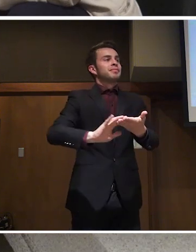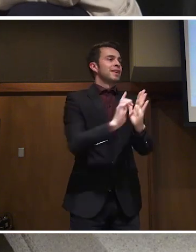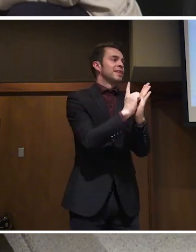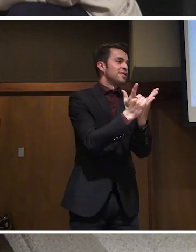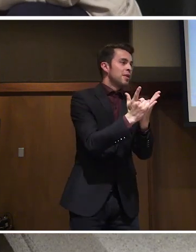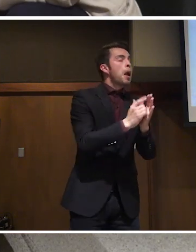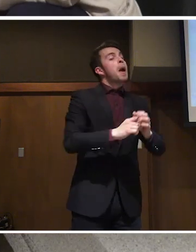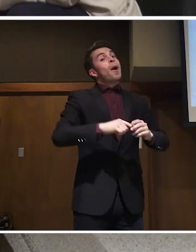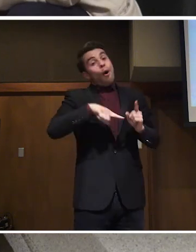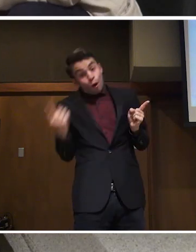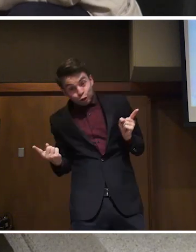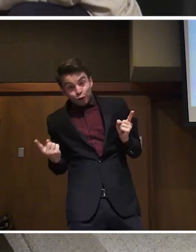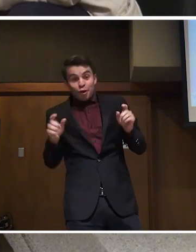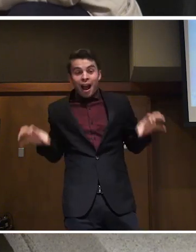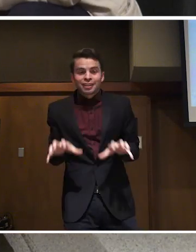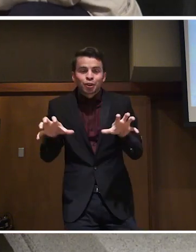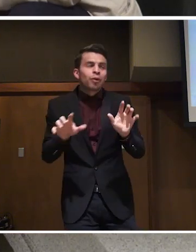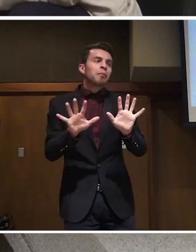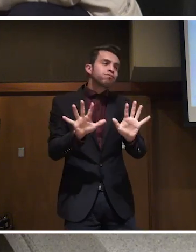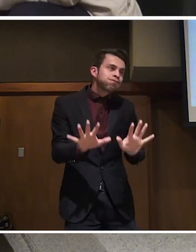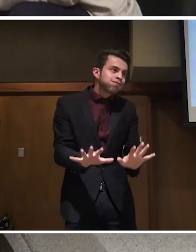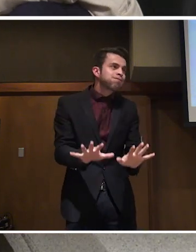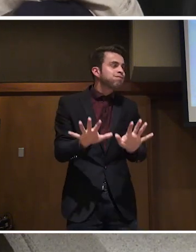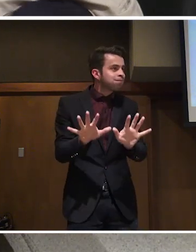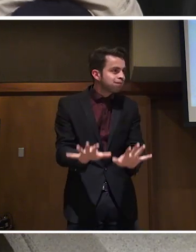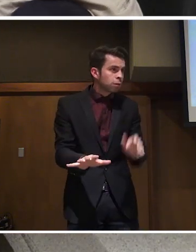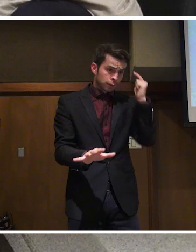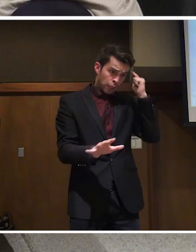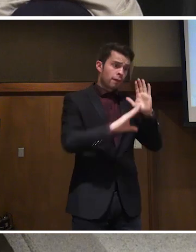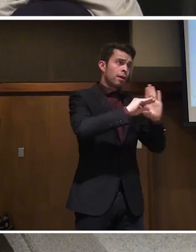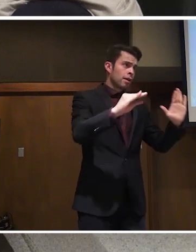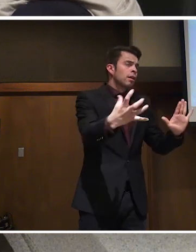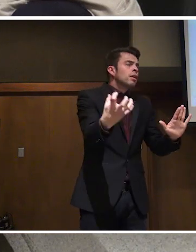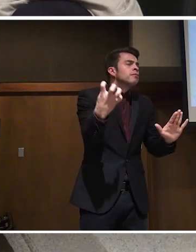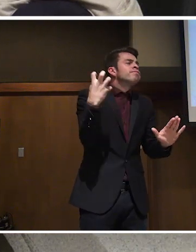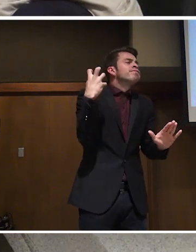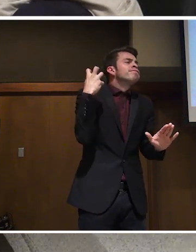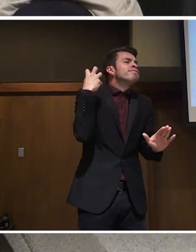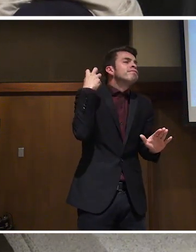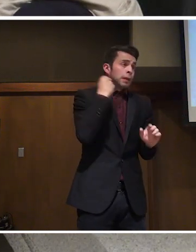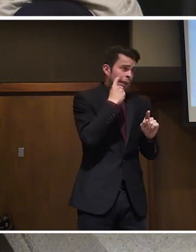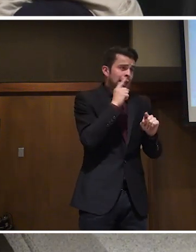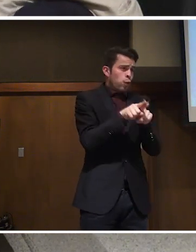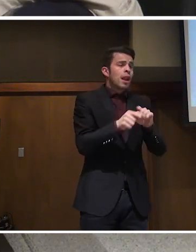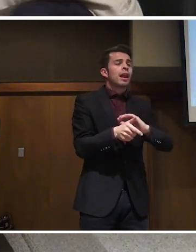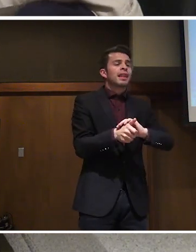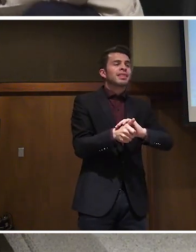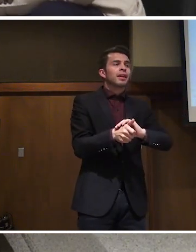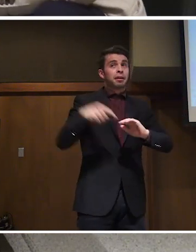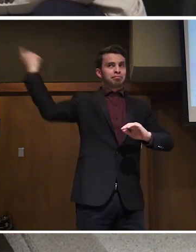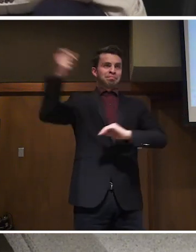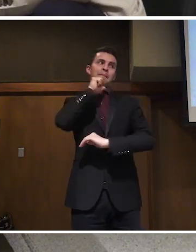más lentas. Y yo creo que esta biblioteca, a pesar de que fue lenta, fue menos lenta que otras instituciones. El Archivo